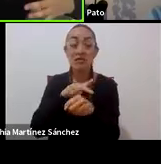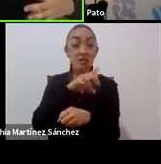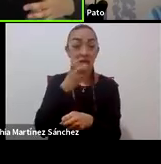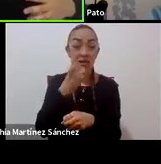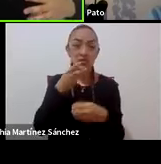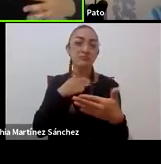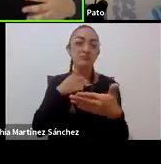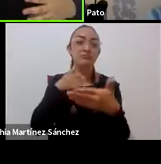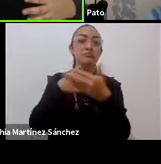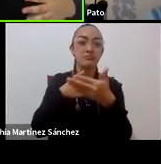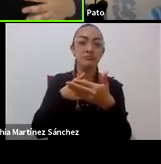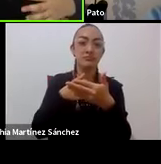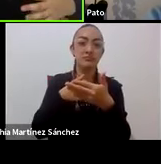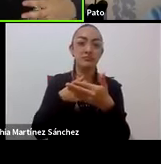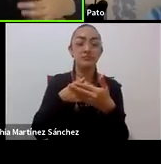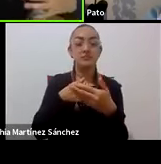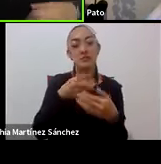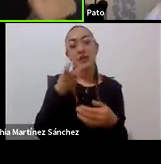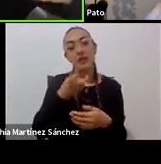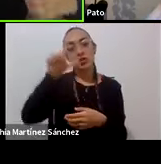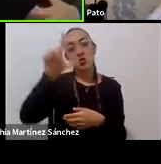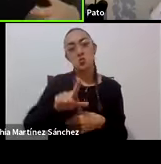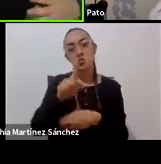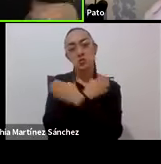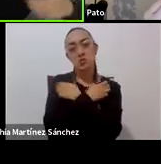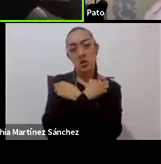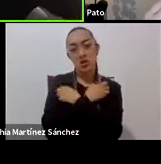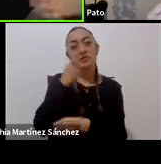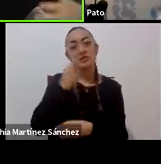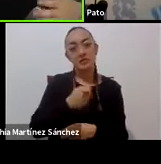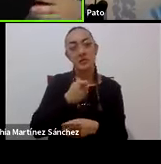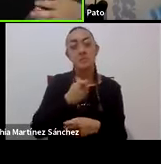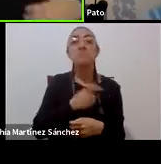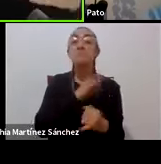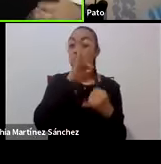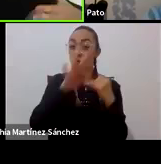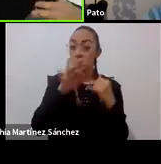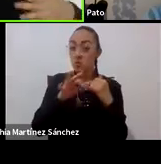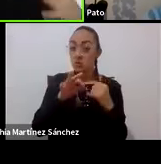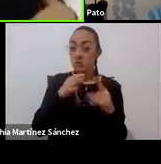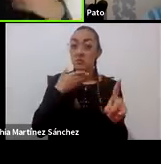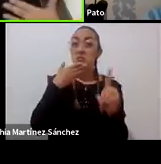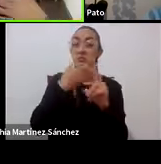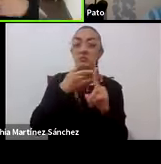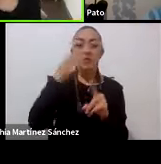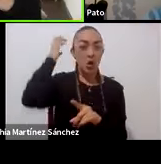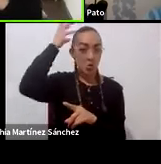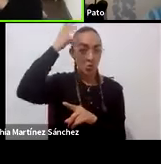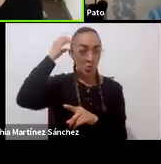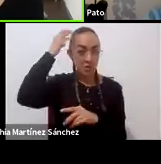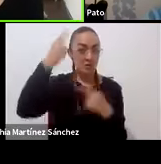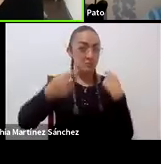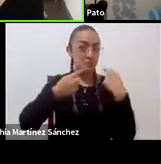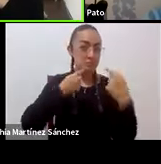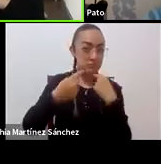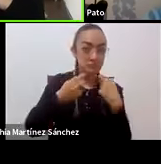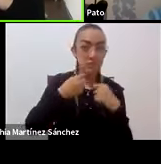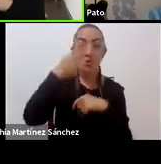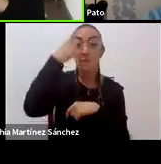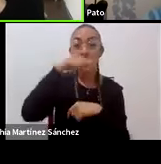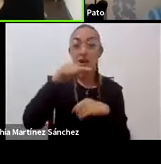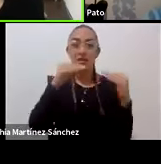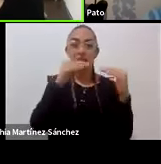eso culmina Lunes por la Educación, en procesos de reflexión, de mediación que nos lleven a la desnormalización de procesos